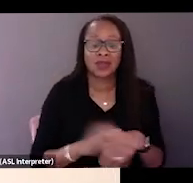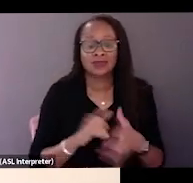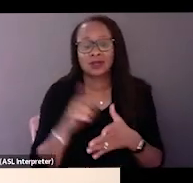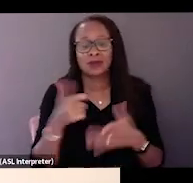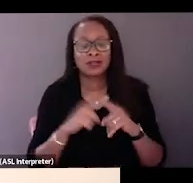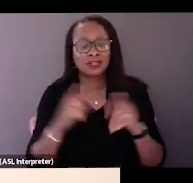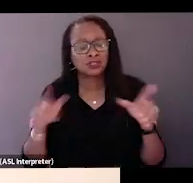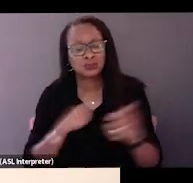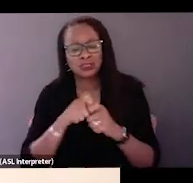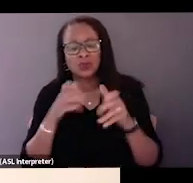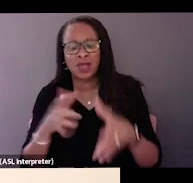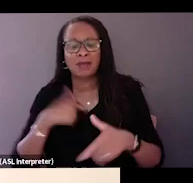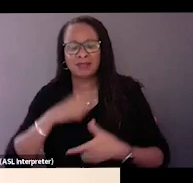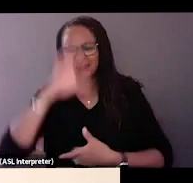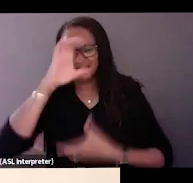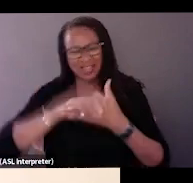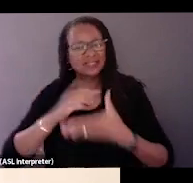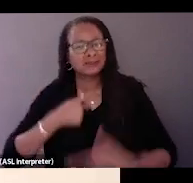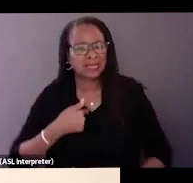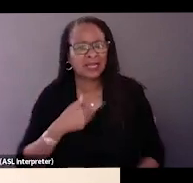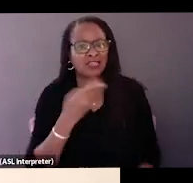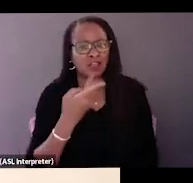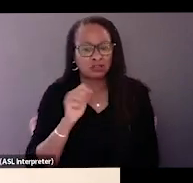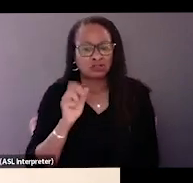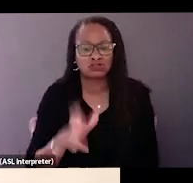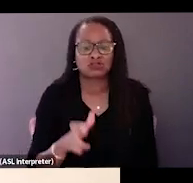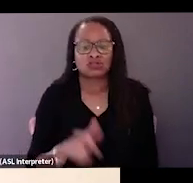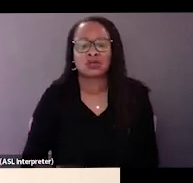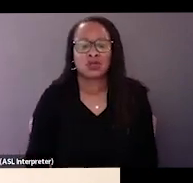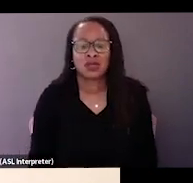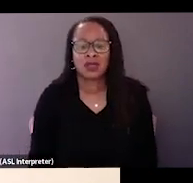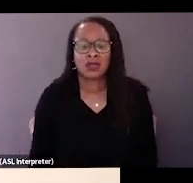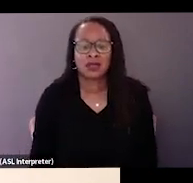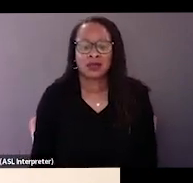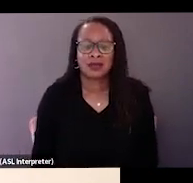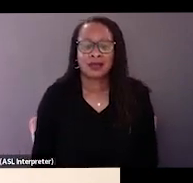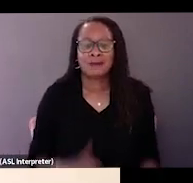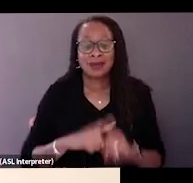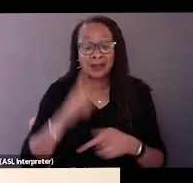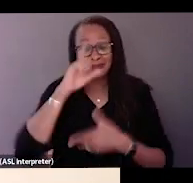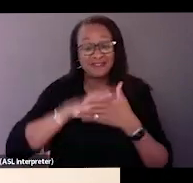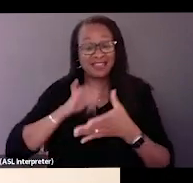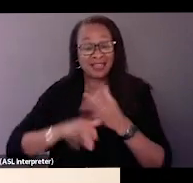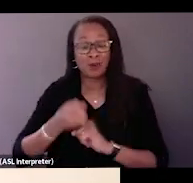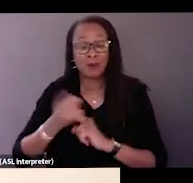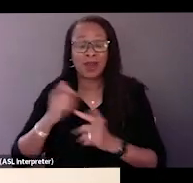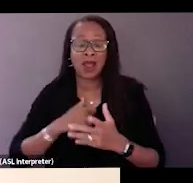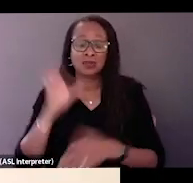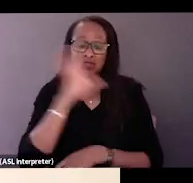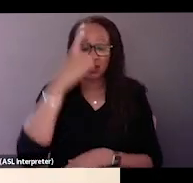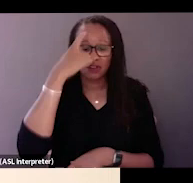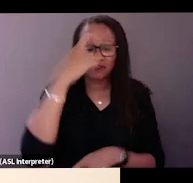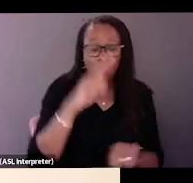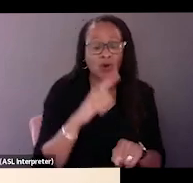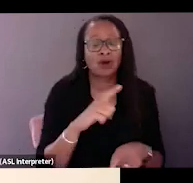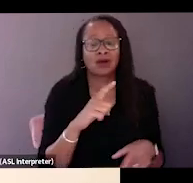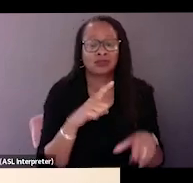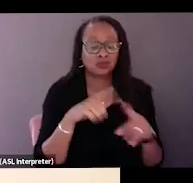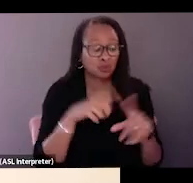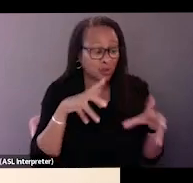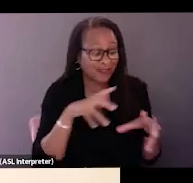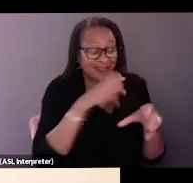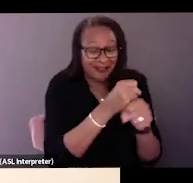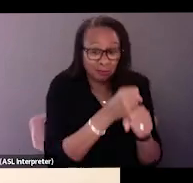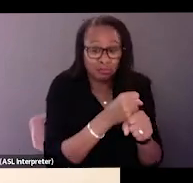alguna manera soy yo. Yo creo que en este momento estaba buscando capturar